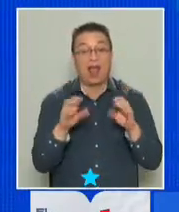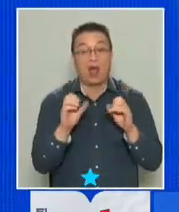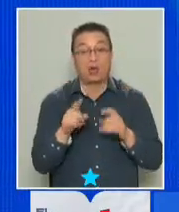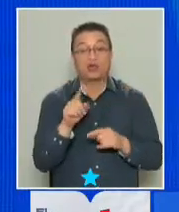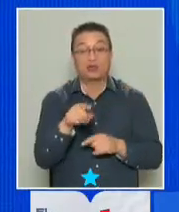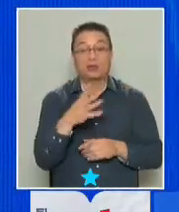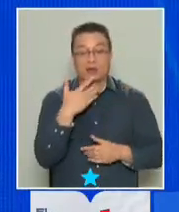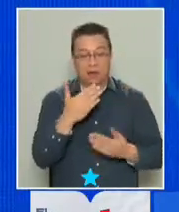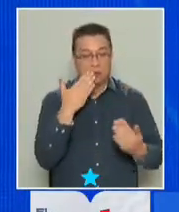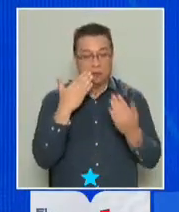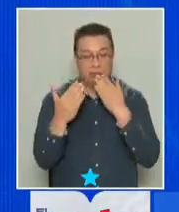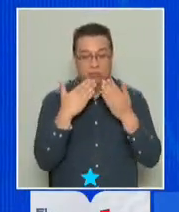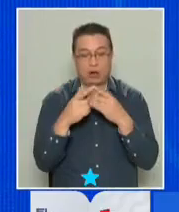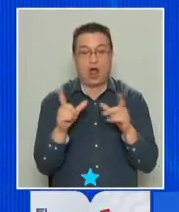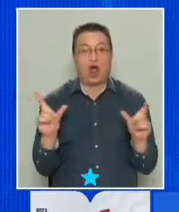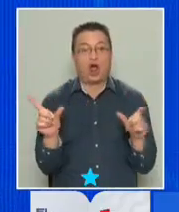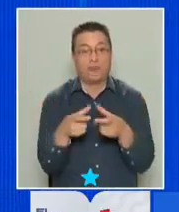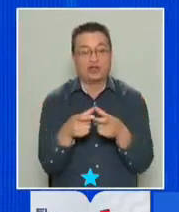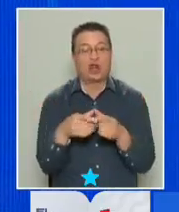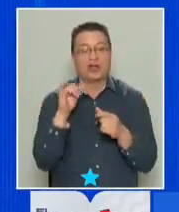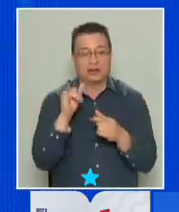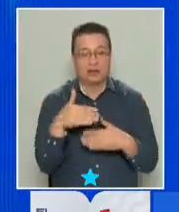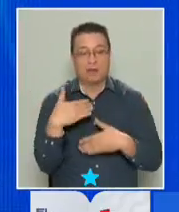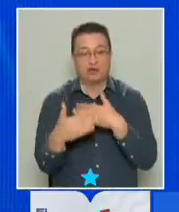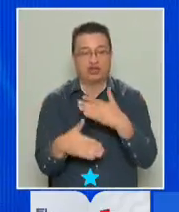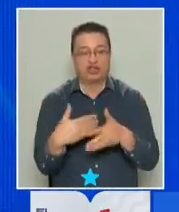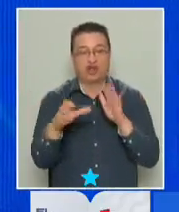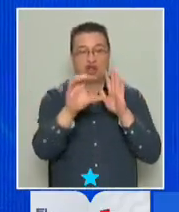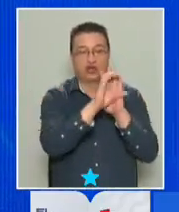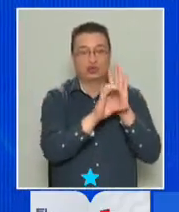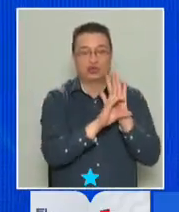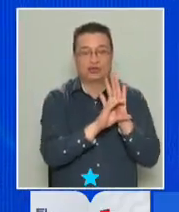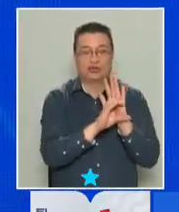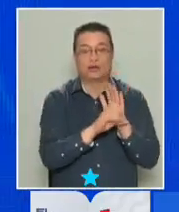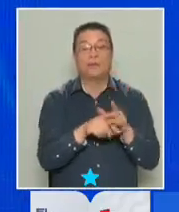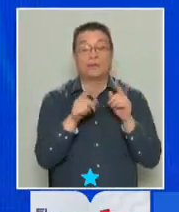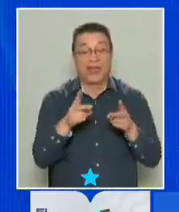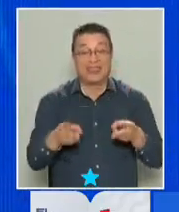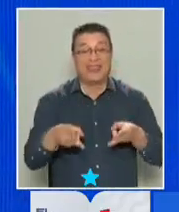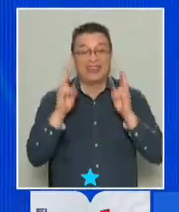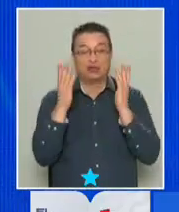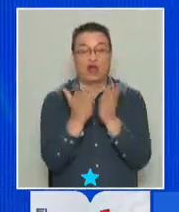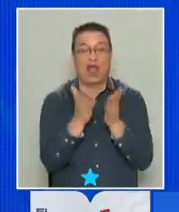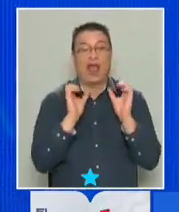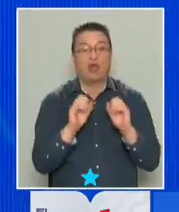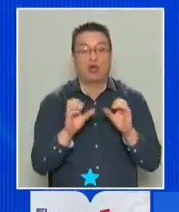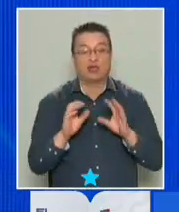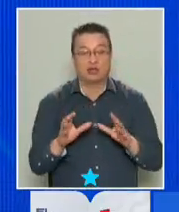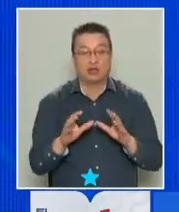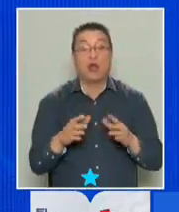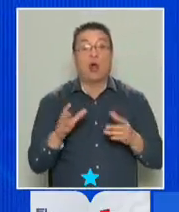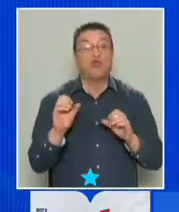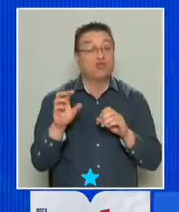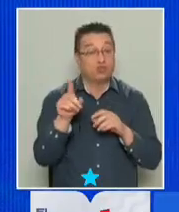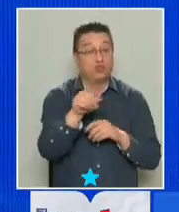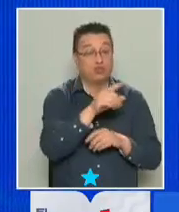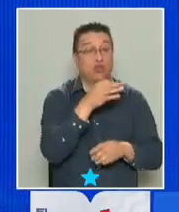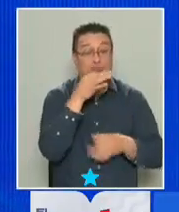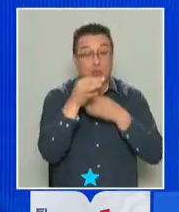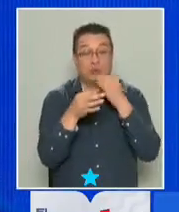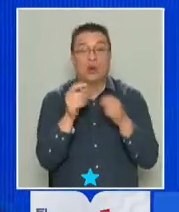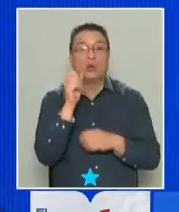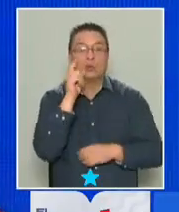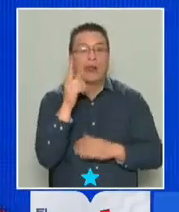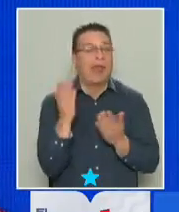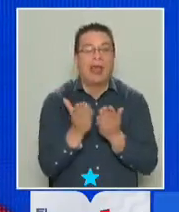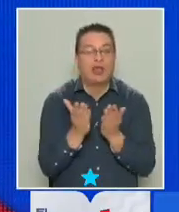que se ha estado discutiendo en la comisión bueno hoy en día y el proceso constituyente claro el derecho a la educación pero muchos dicen qué tipo de educación